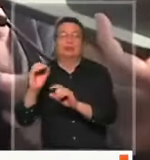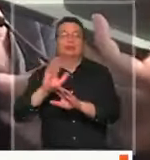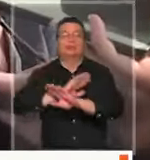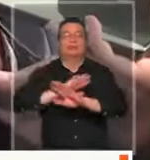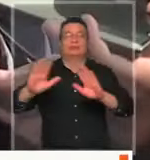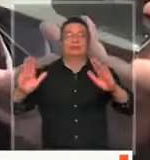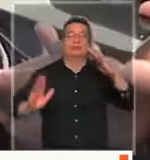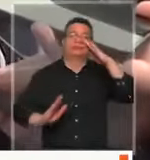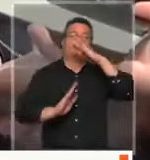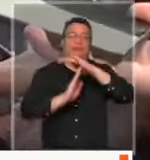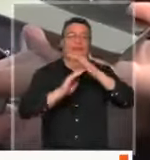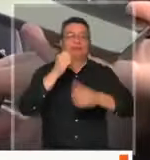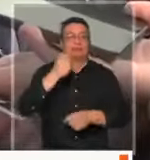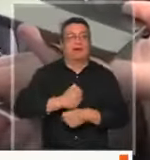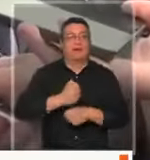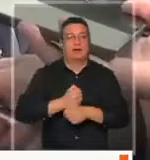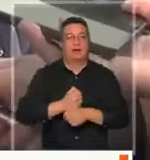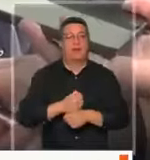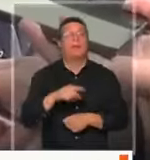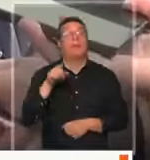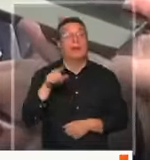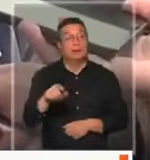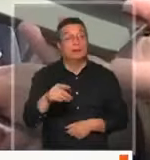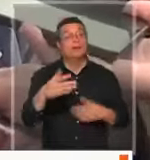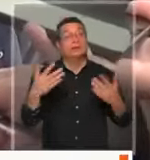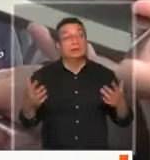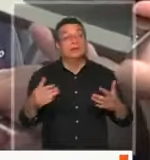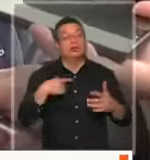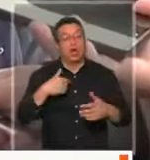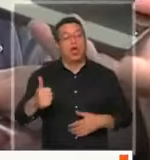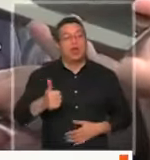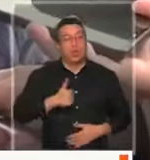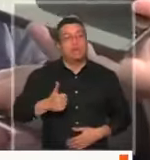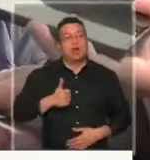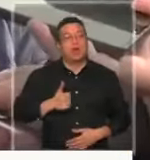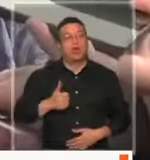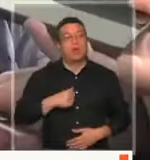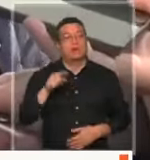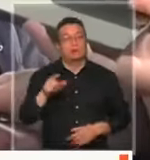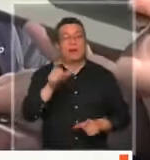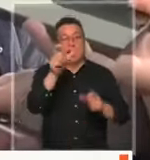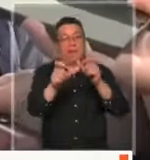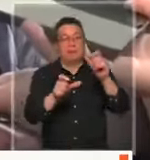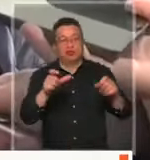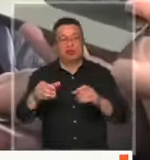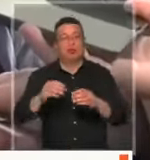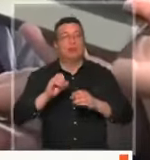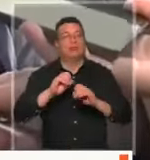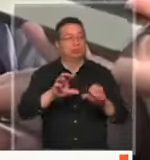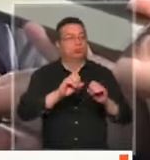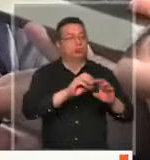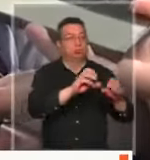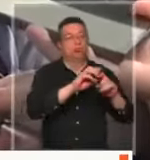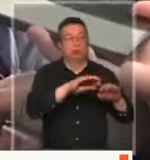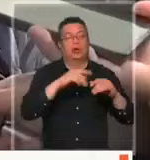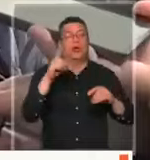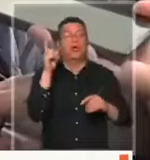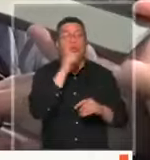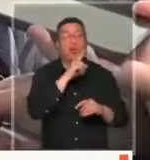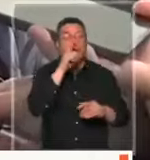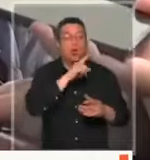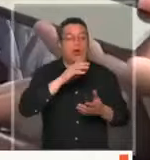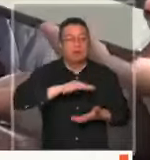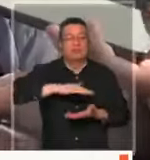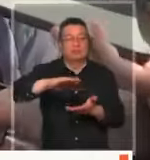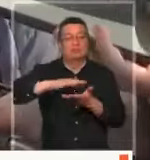planta y de alguna forma cumpliendo con nuestros clientes en el aprovisionamiento de las últimas cantidades